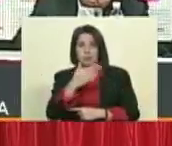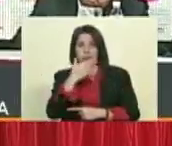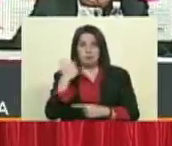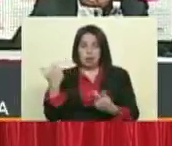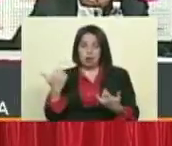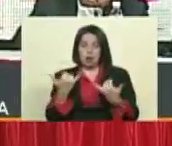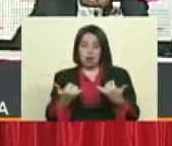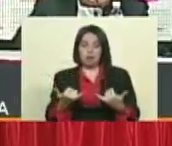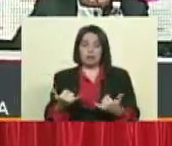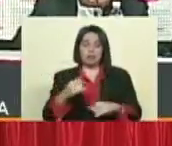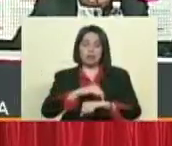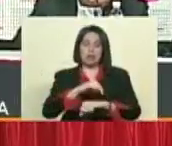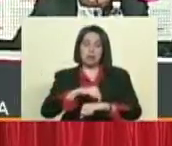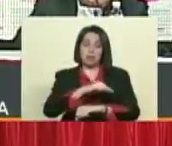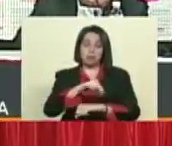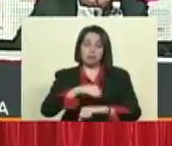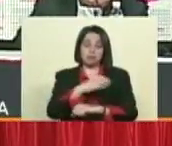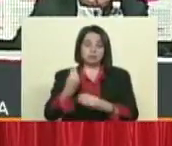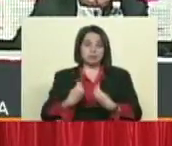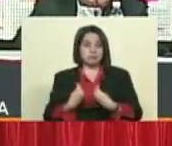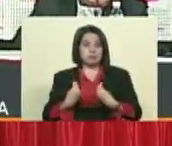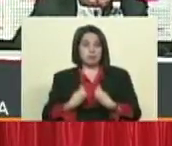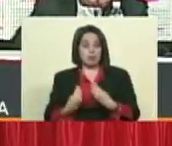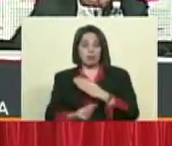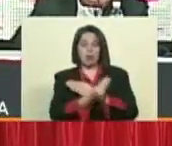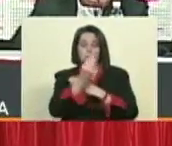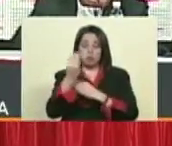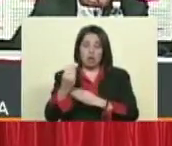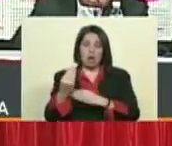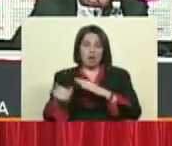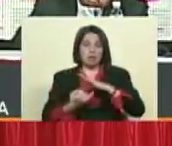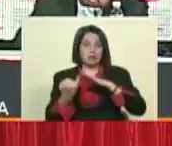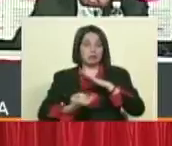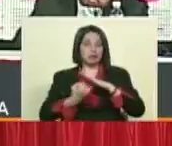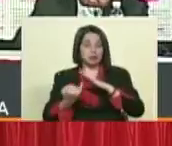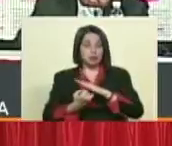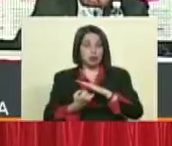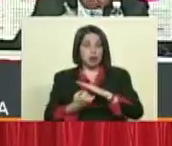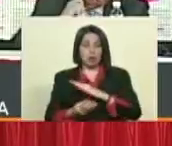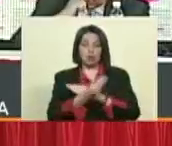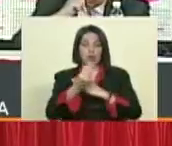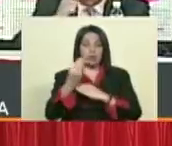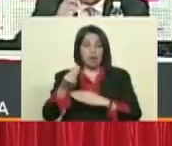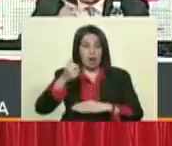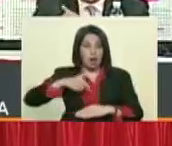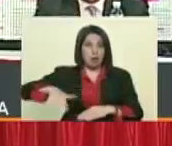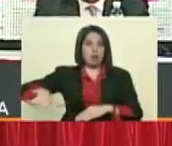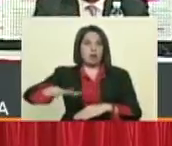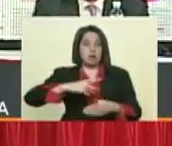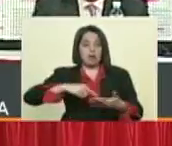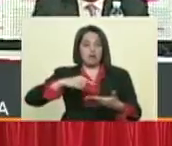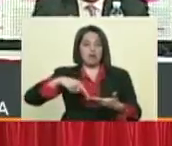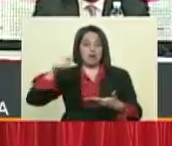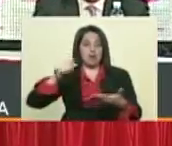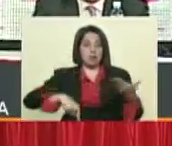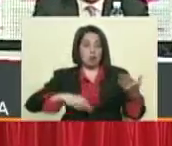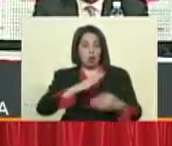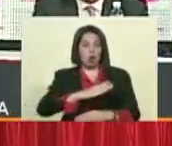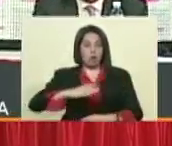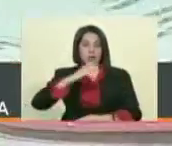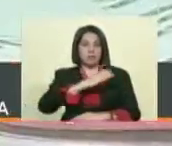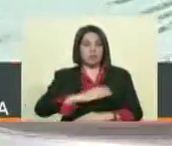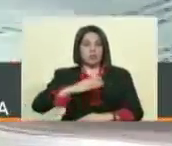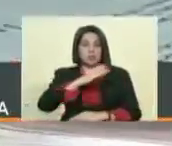estamos dando, para proteger las instituciones del Estado y para proteger al pueblo. Así que firmo la creación de esta